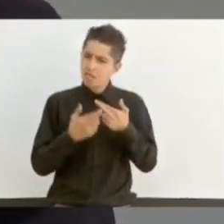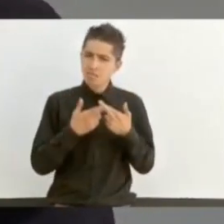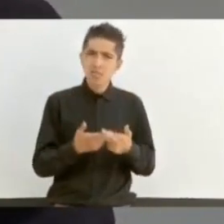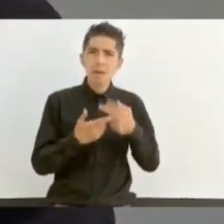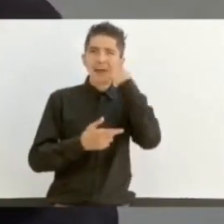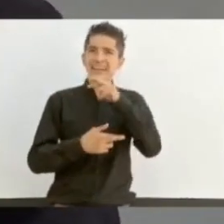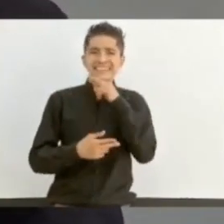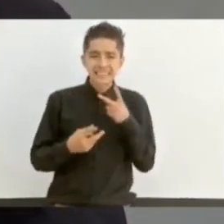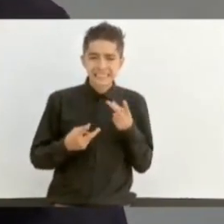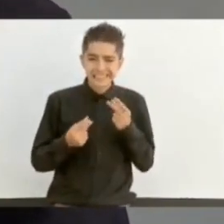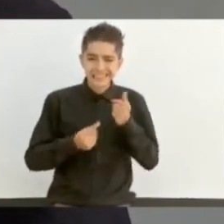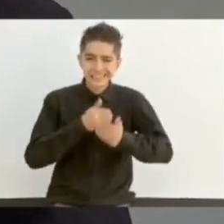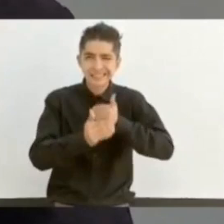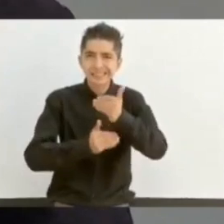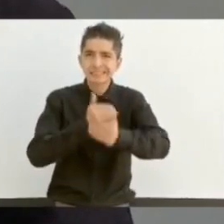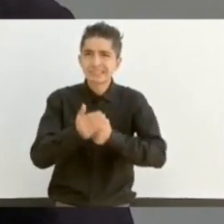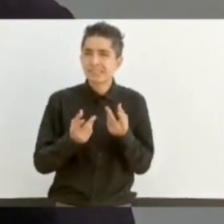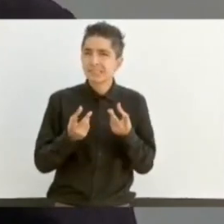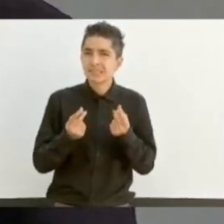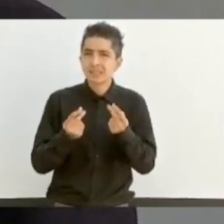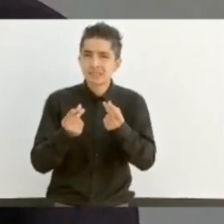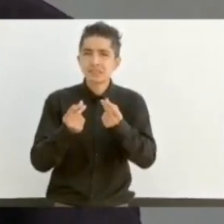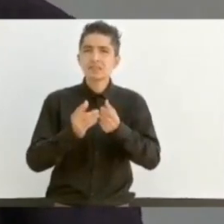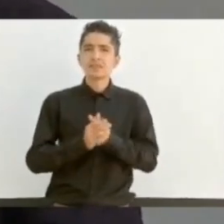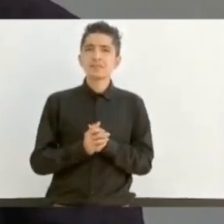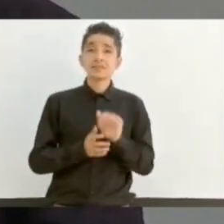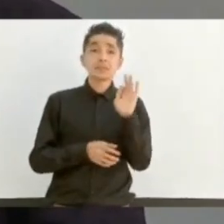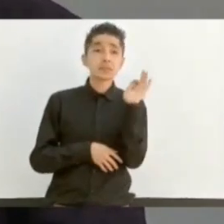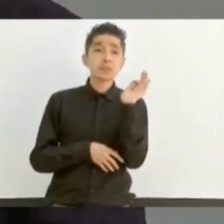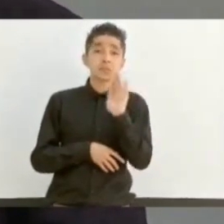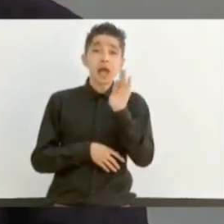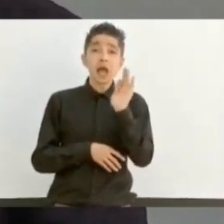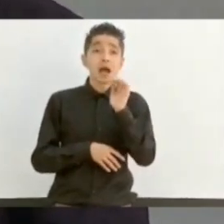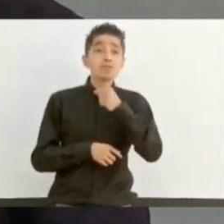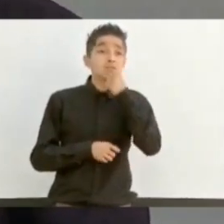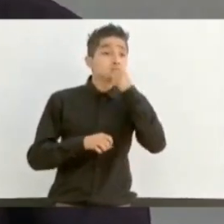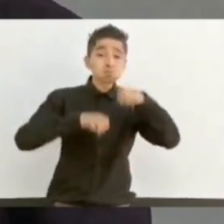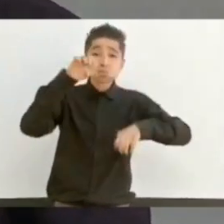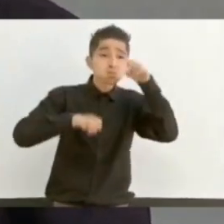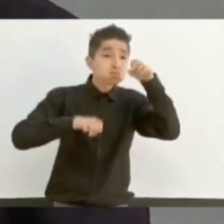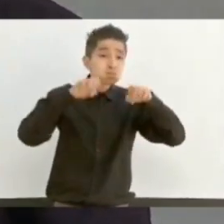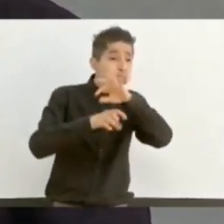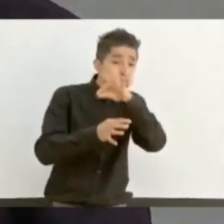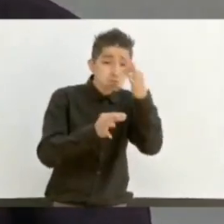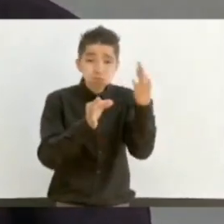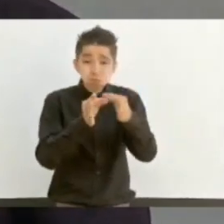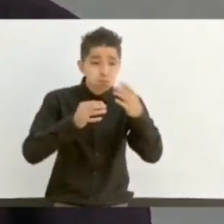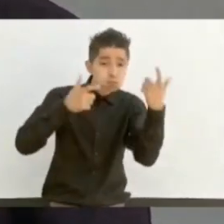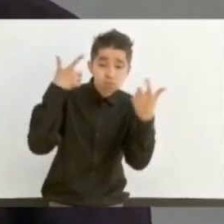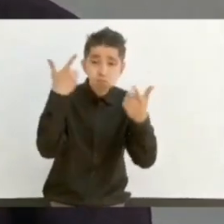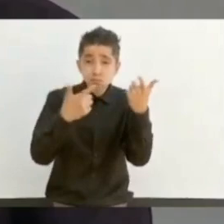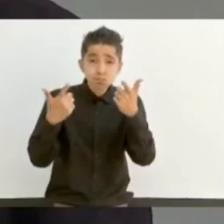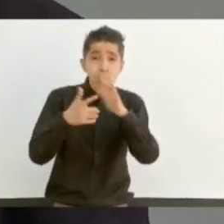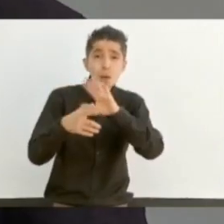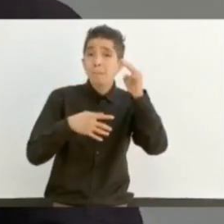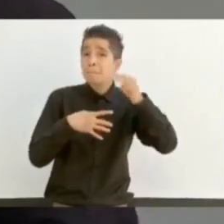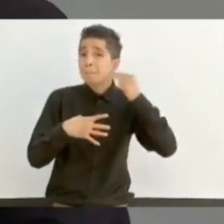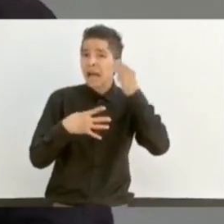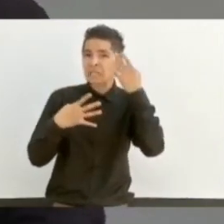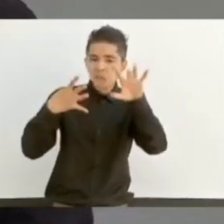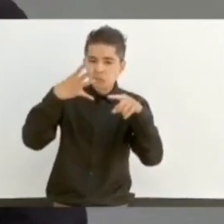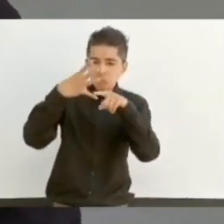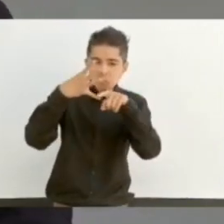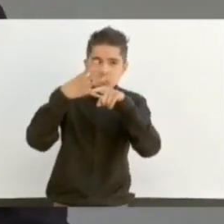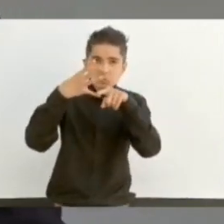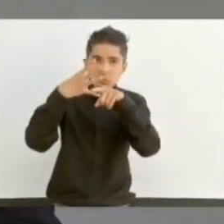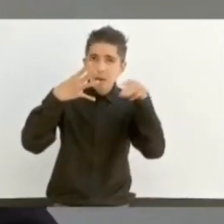pronto. Si terminamos con los adultos mayores, como es el programa para finales de marzo,